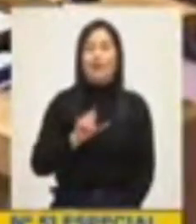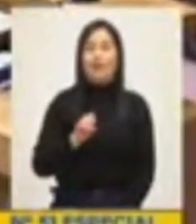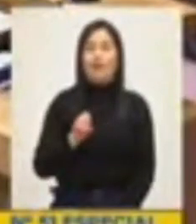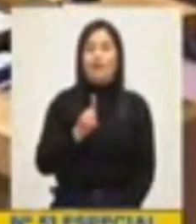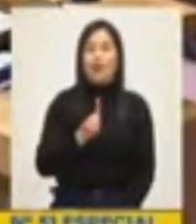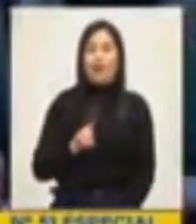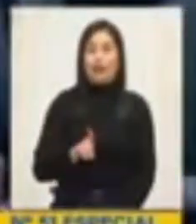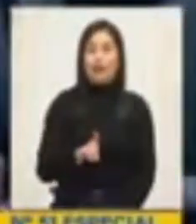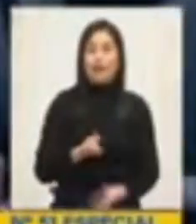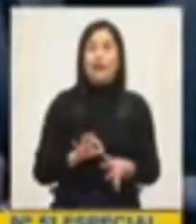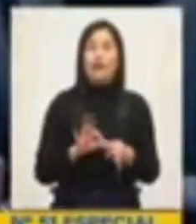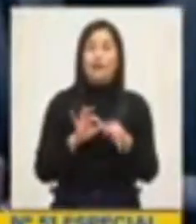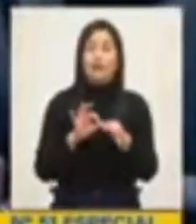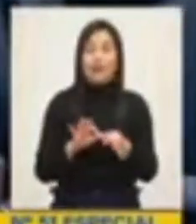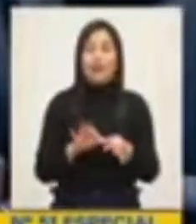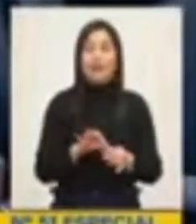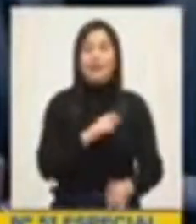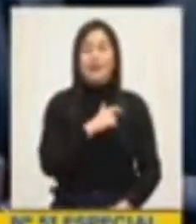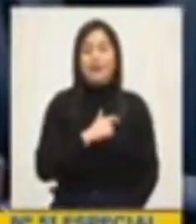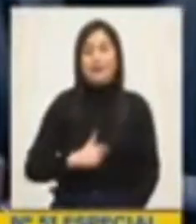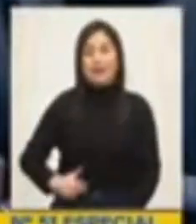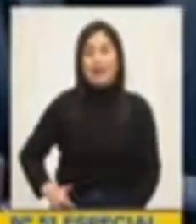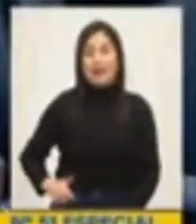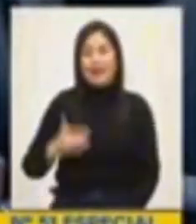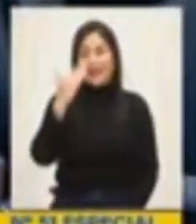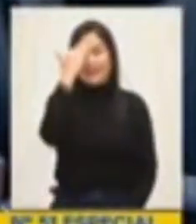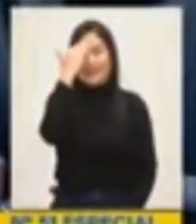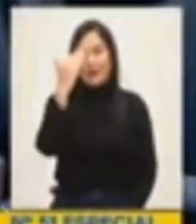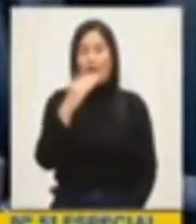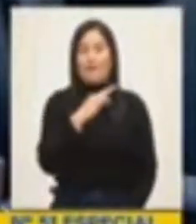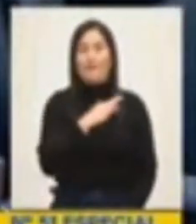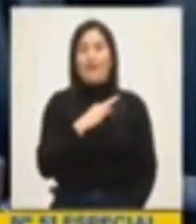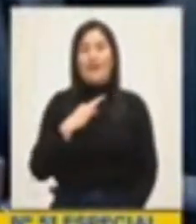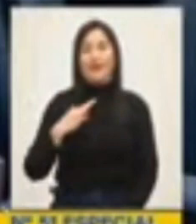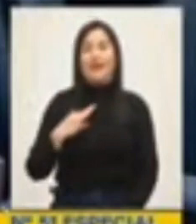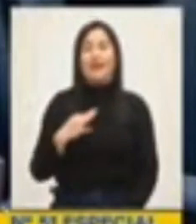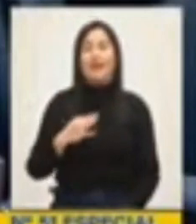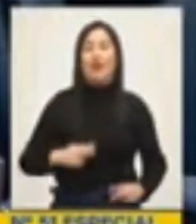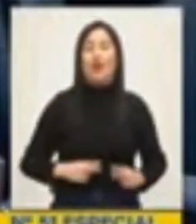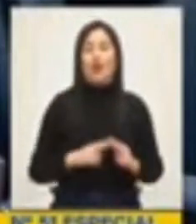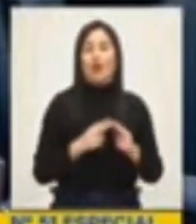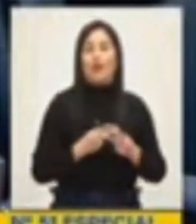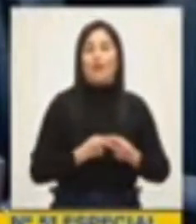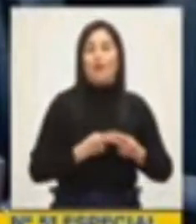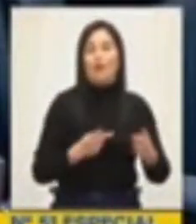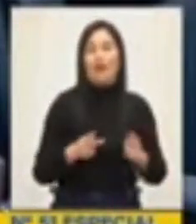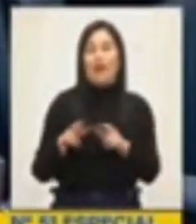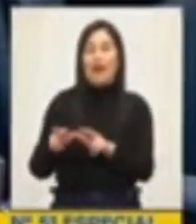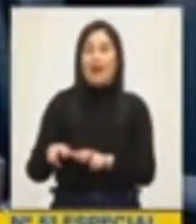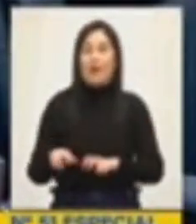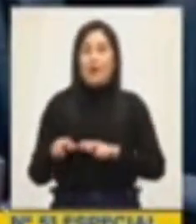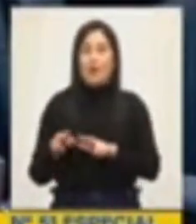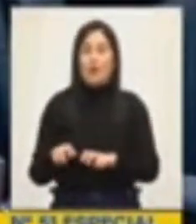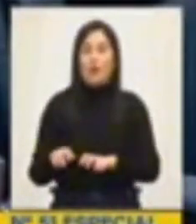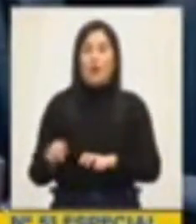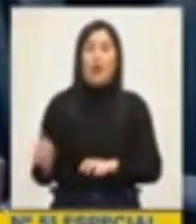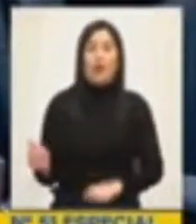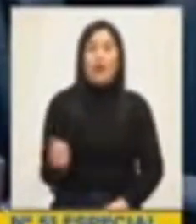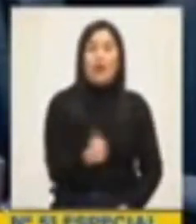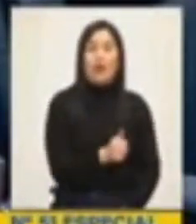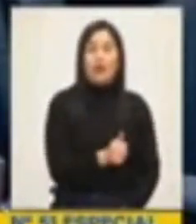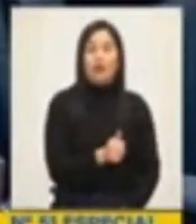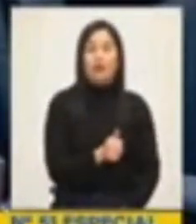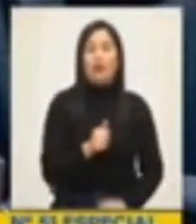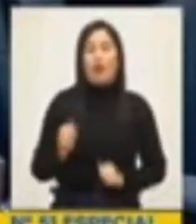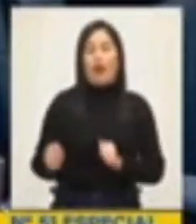Muchas gracias, presidente. Saludo a la ministra de Obras Públicas, al ministro de Agricultura presente y a todos los equipos que están con